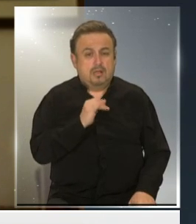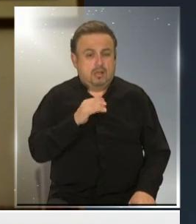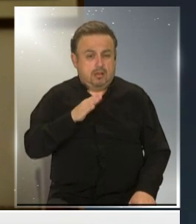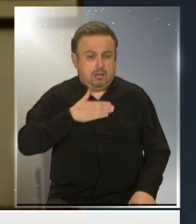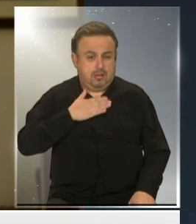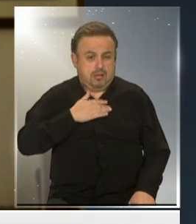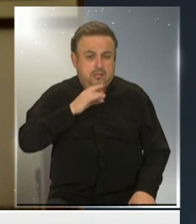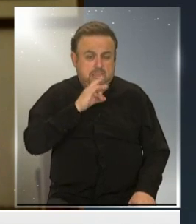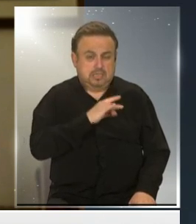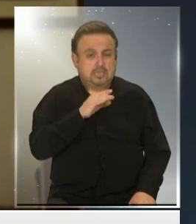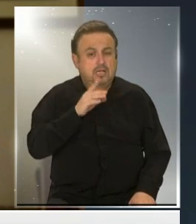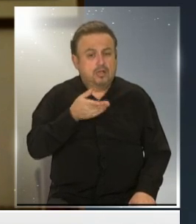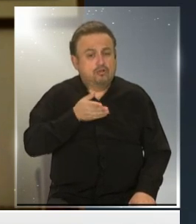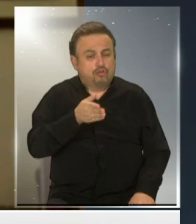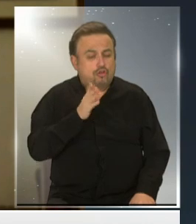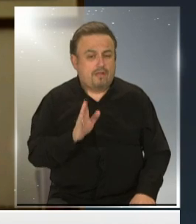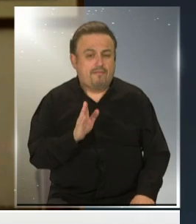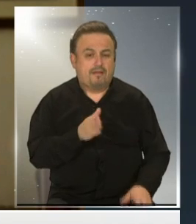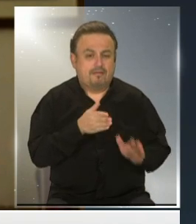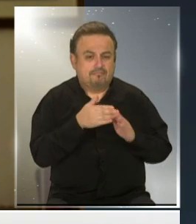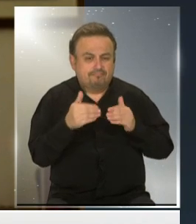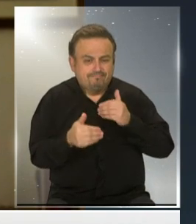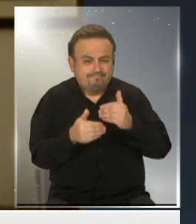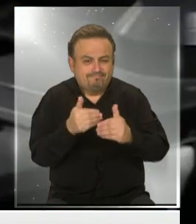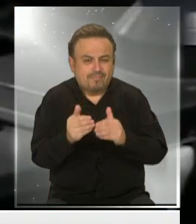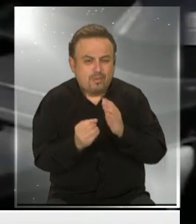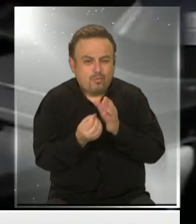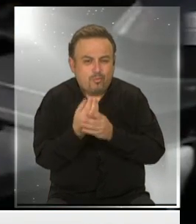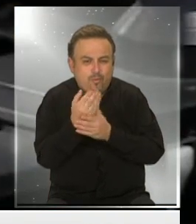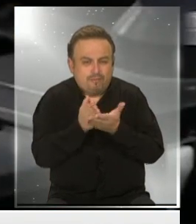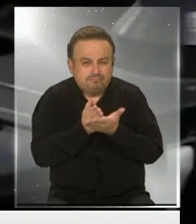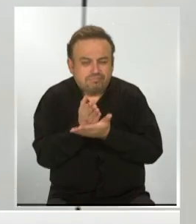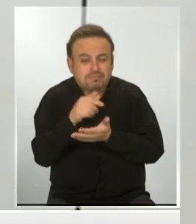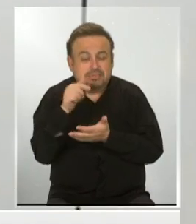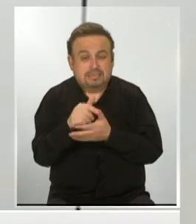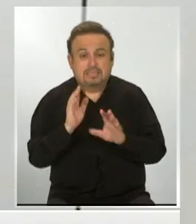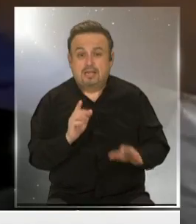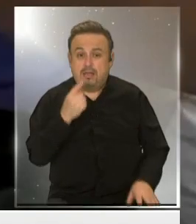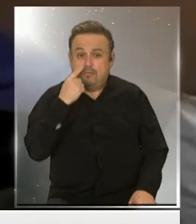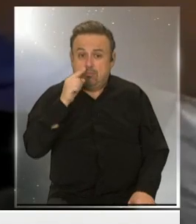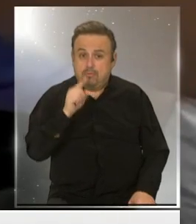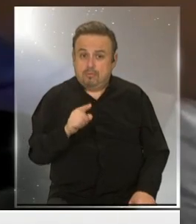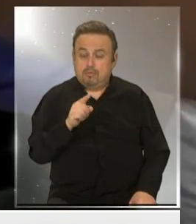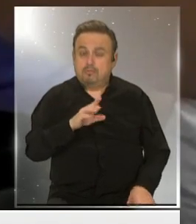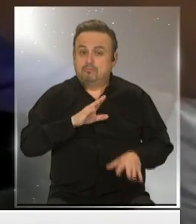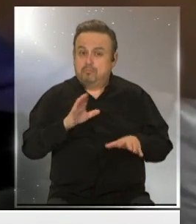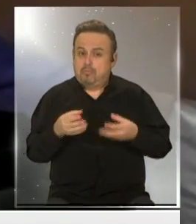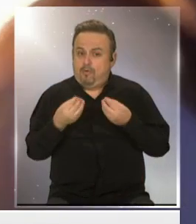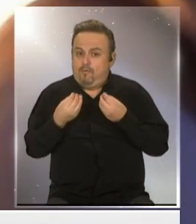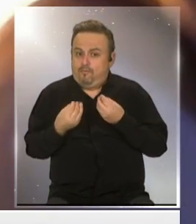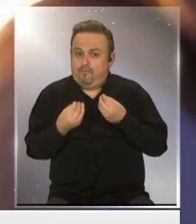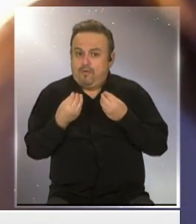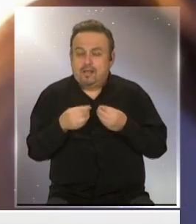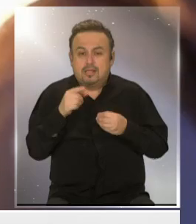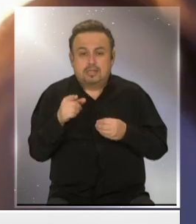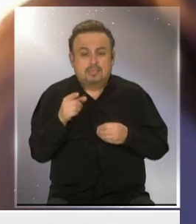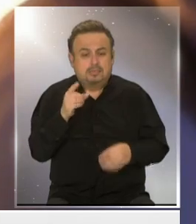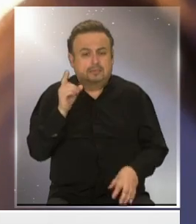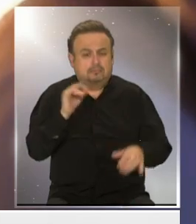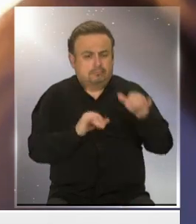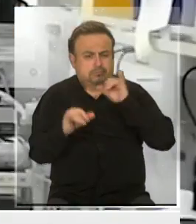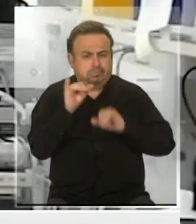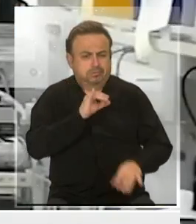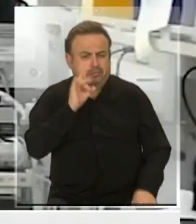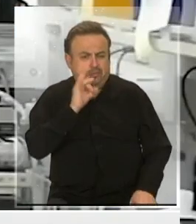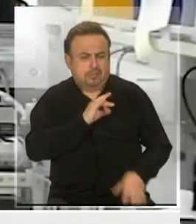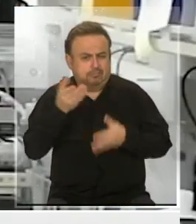desarrolladas por chilenos, pero están todavía en esas etapas iniciales. Inicial, pero muy prometedora. Ciencia chilena de